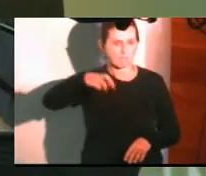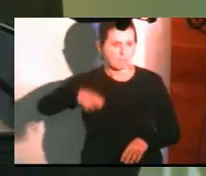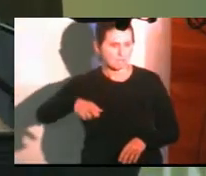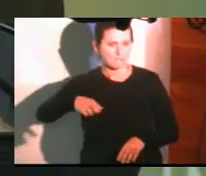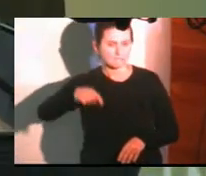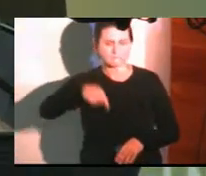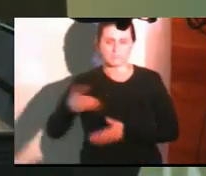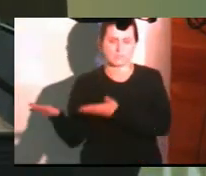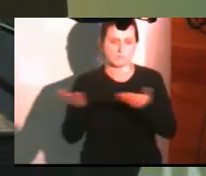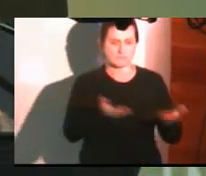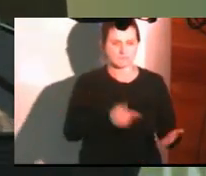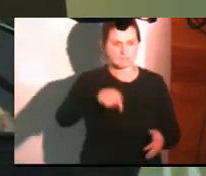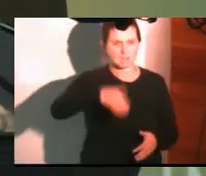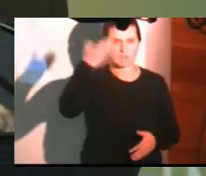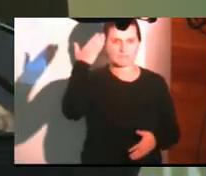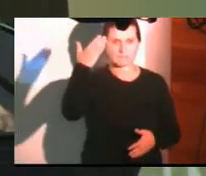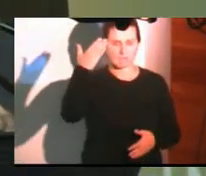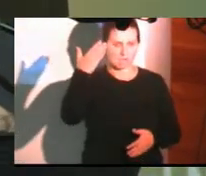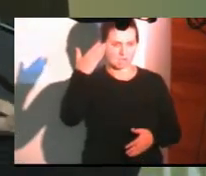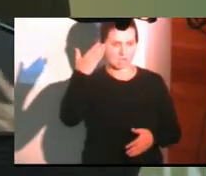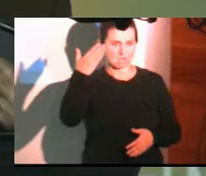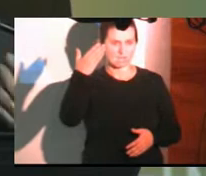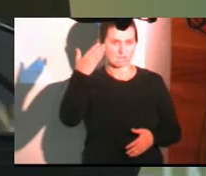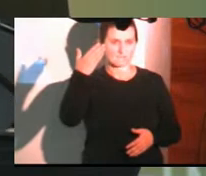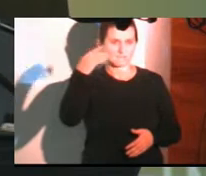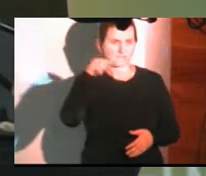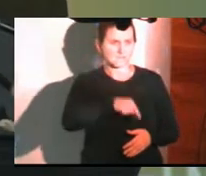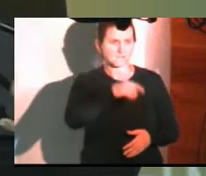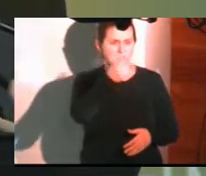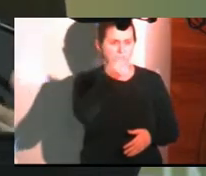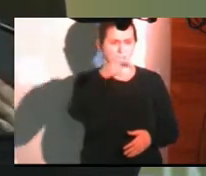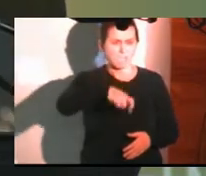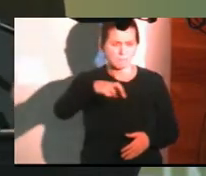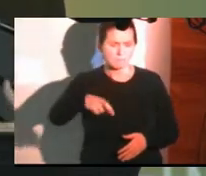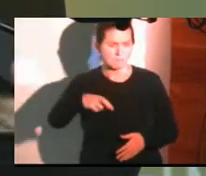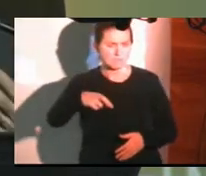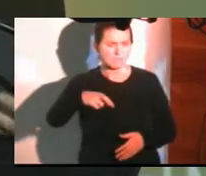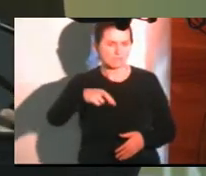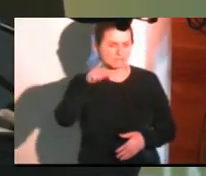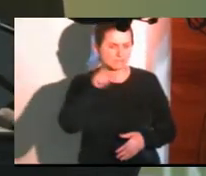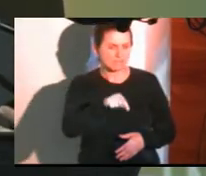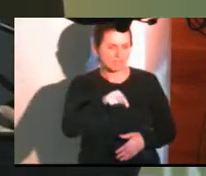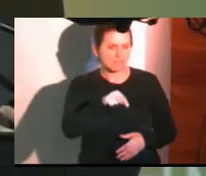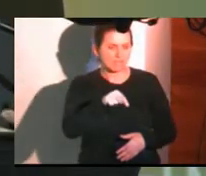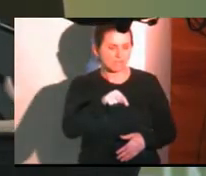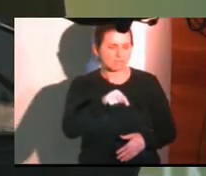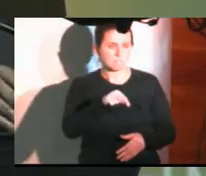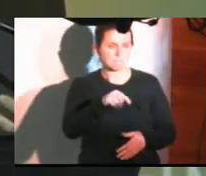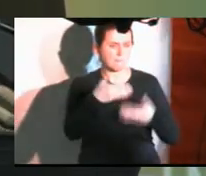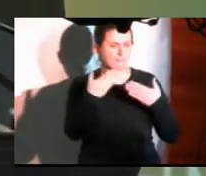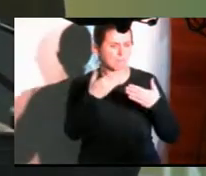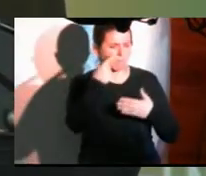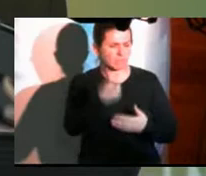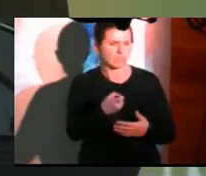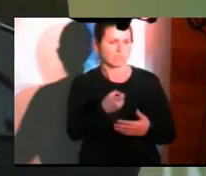el transcurso de este evento, en la cual se puede ver la motivación, la innovación y lo que se